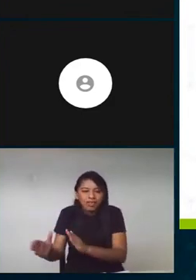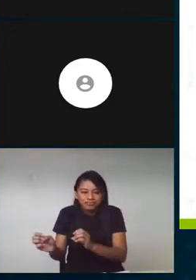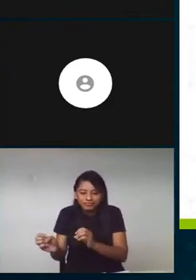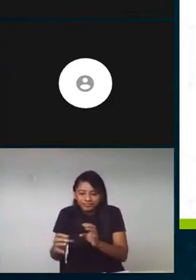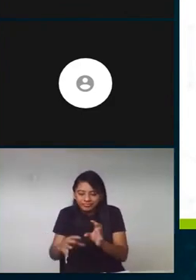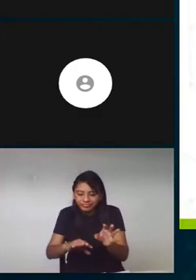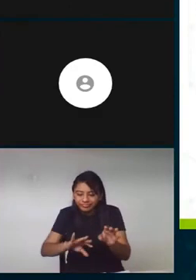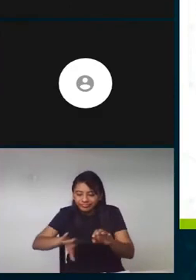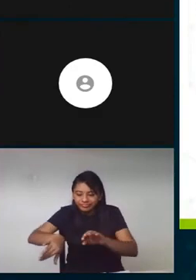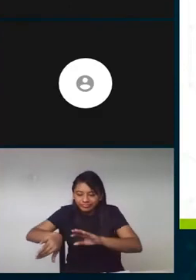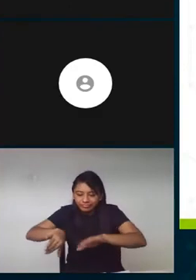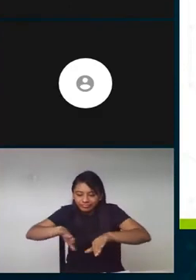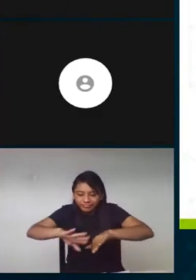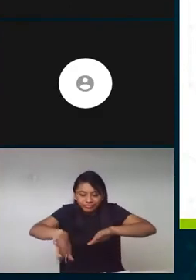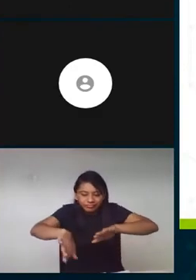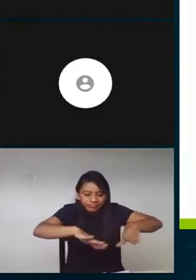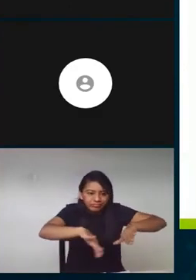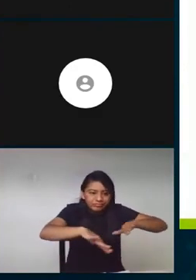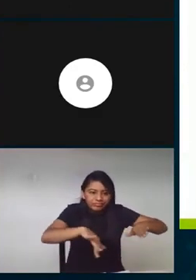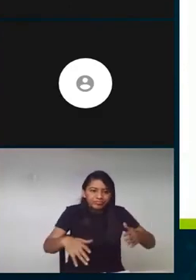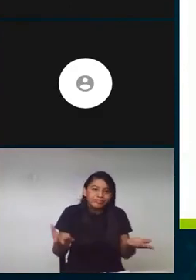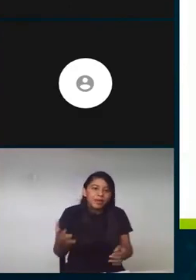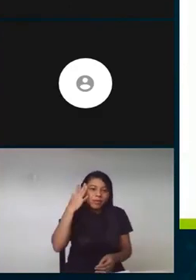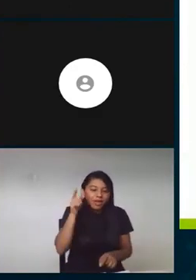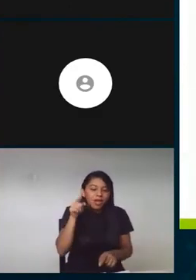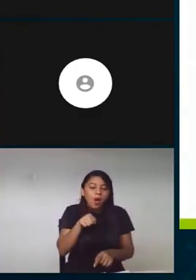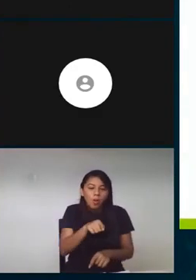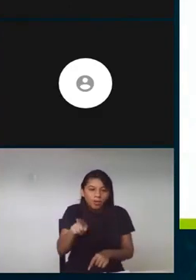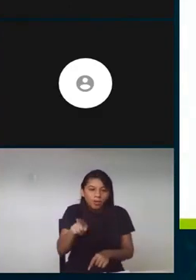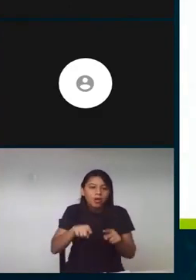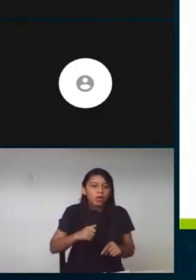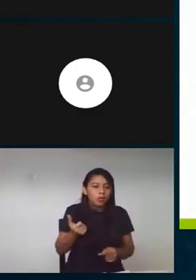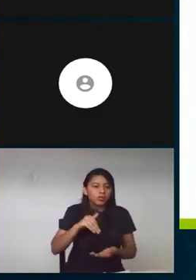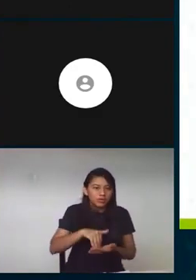Bueno, acá en temas de los objetivos,